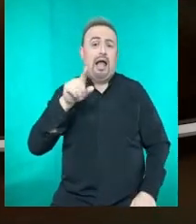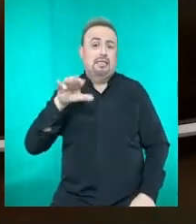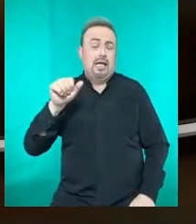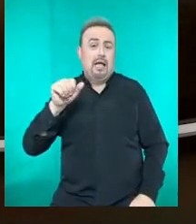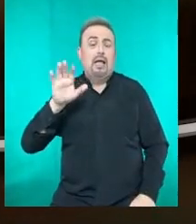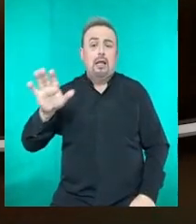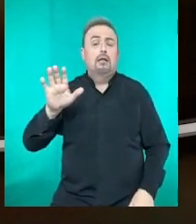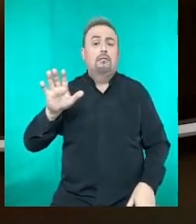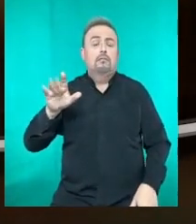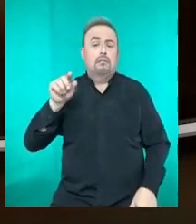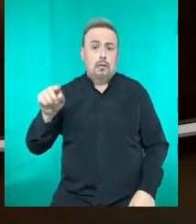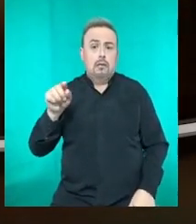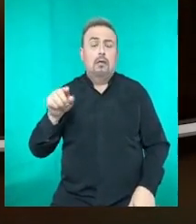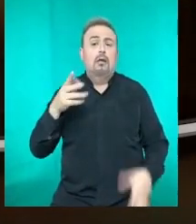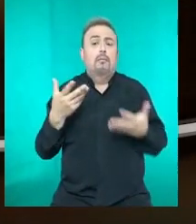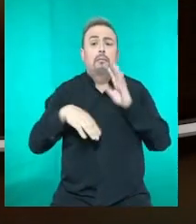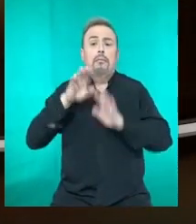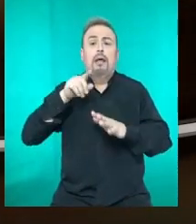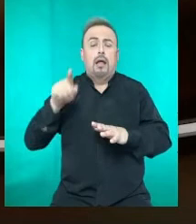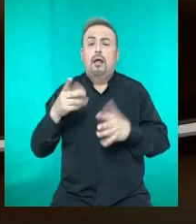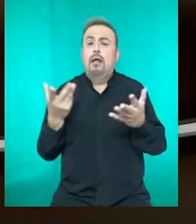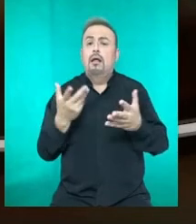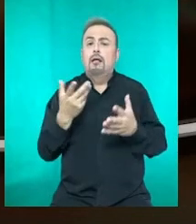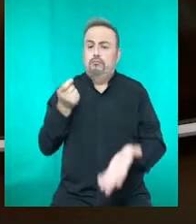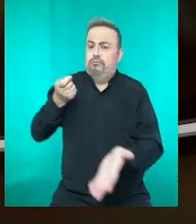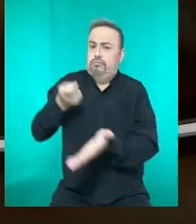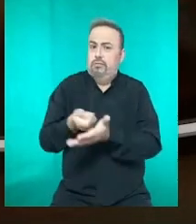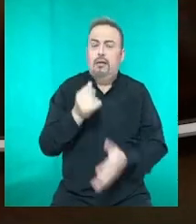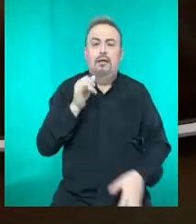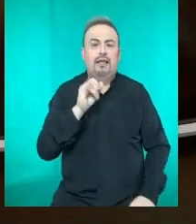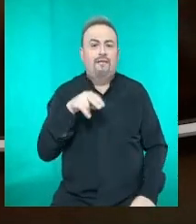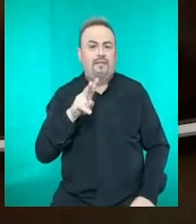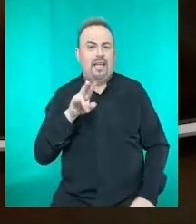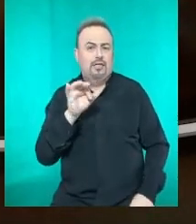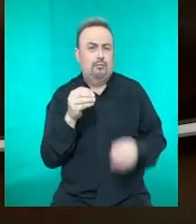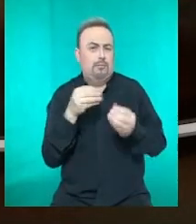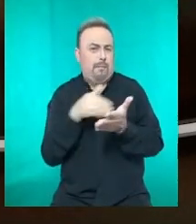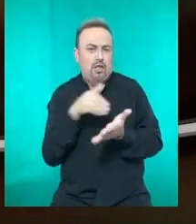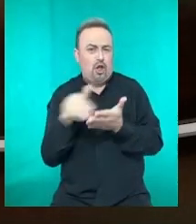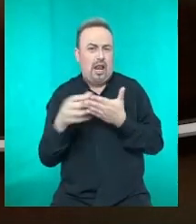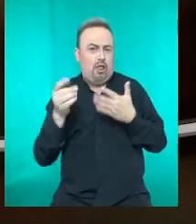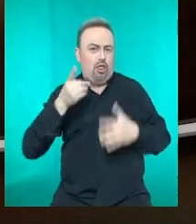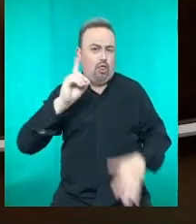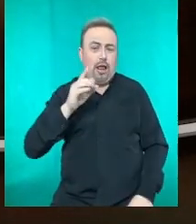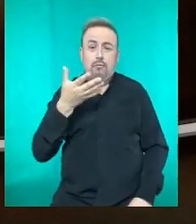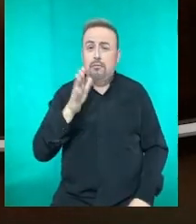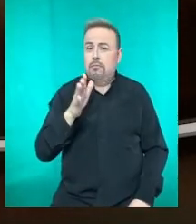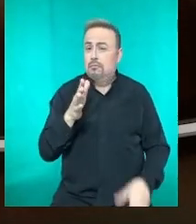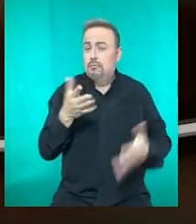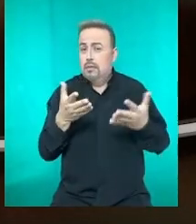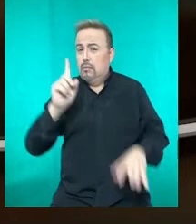la zona, el continente que tiene la mayor inversión, y estamos hablando en millones de dólares, aproximadamente estimado para